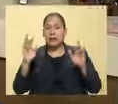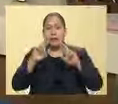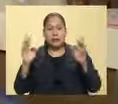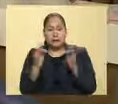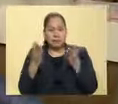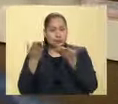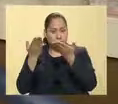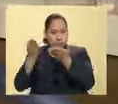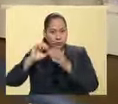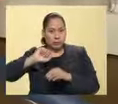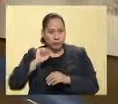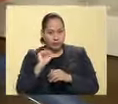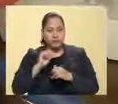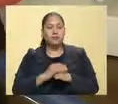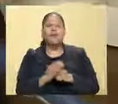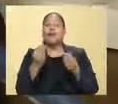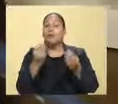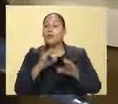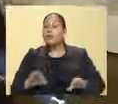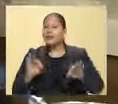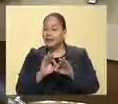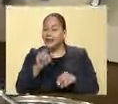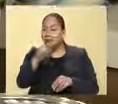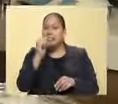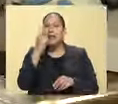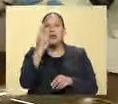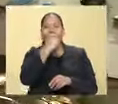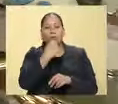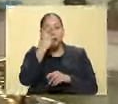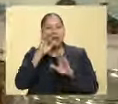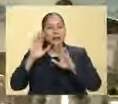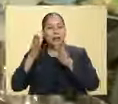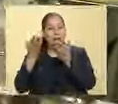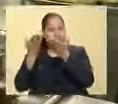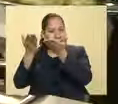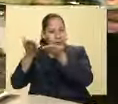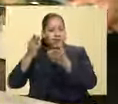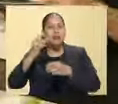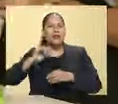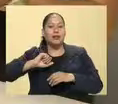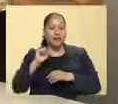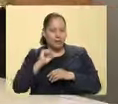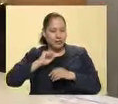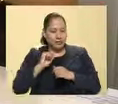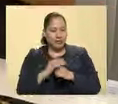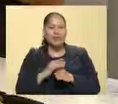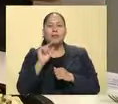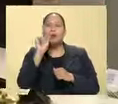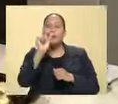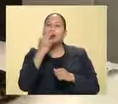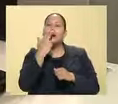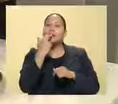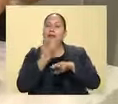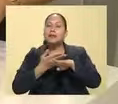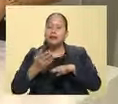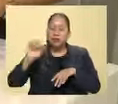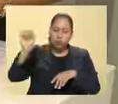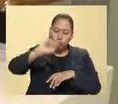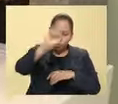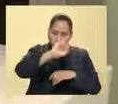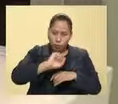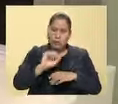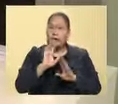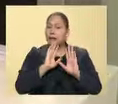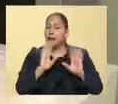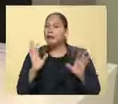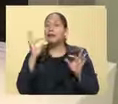menos. Vamos a es importante, va a ser por una hora. Una hora ya cuaja, ¿no? Para todo que bien. Ya esté. Un poquito de azúcar bien. Glass. Sí, y